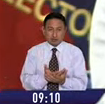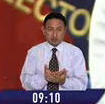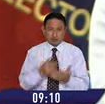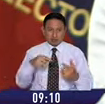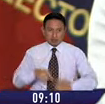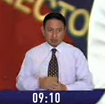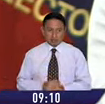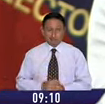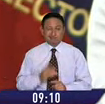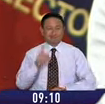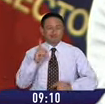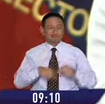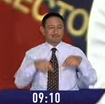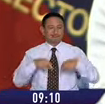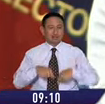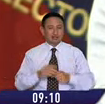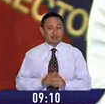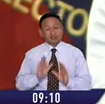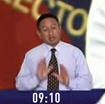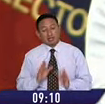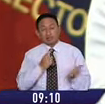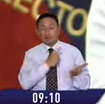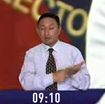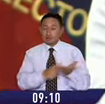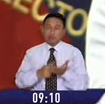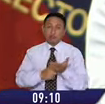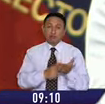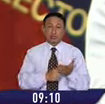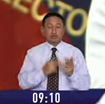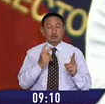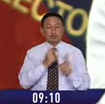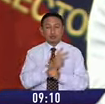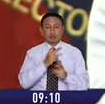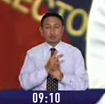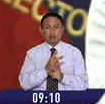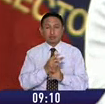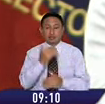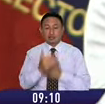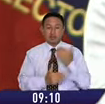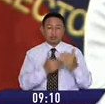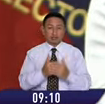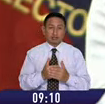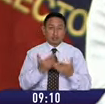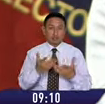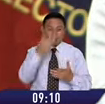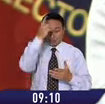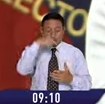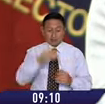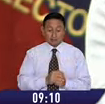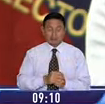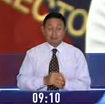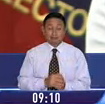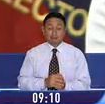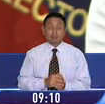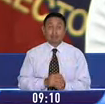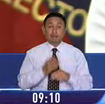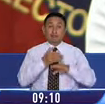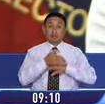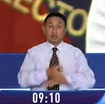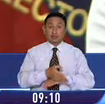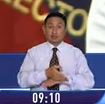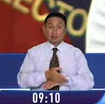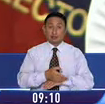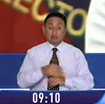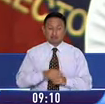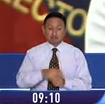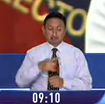estos mandatos constitucionales y tendremos que analizar con mucho cuidado y asimismo. Las próximas horas tendremos que nosotros,